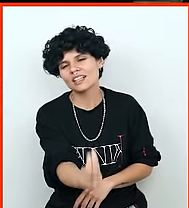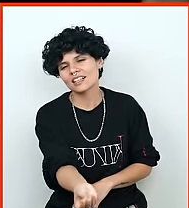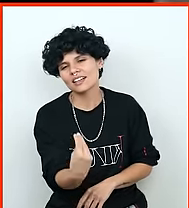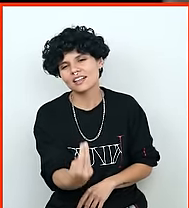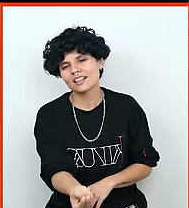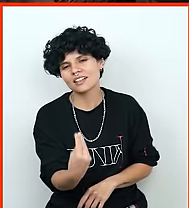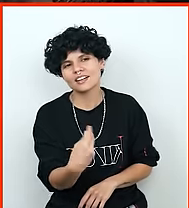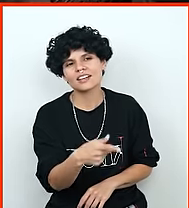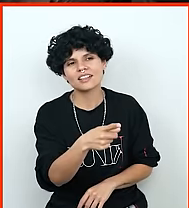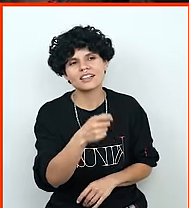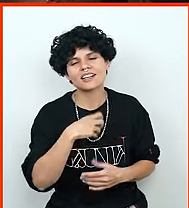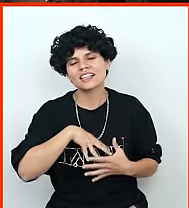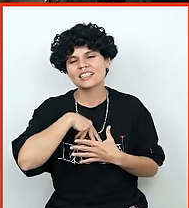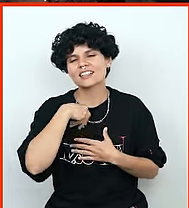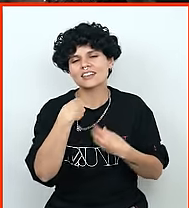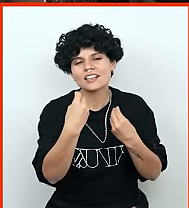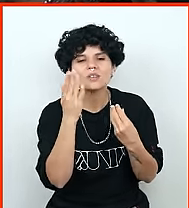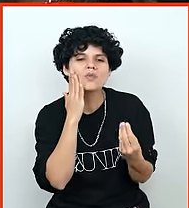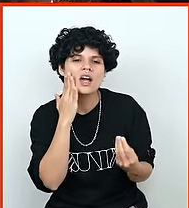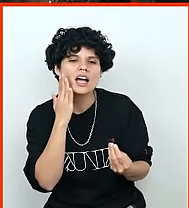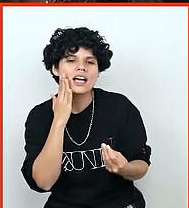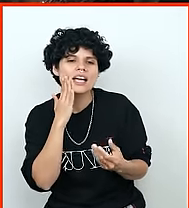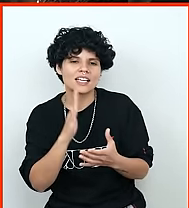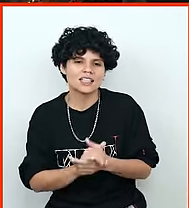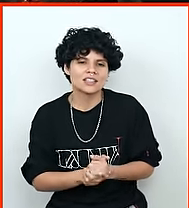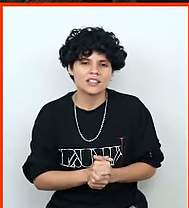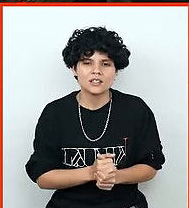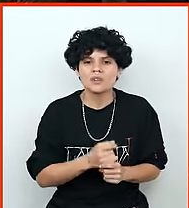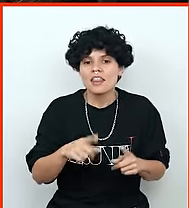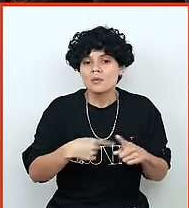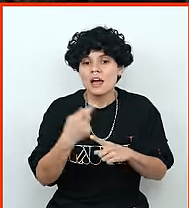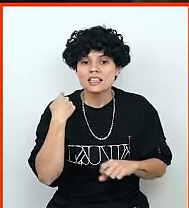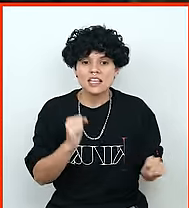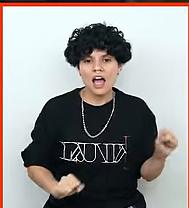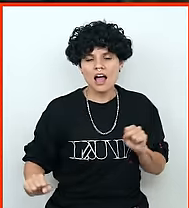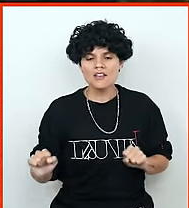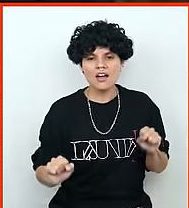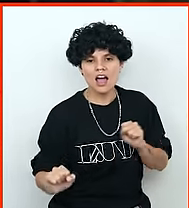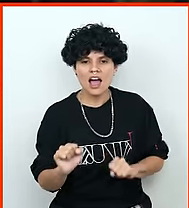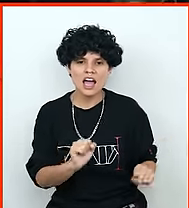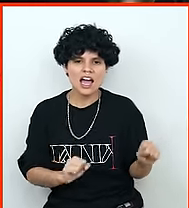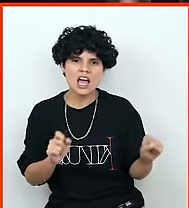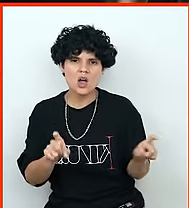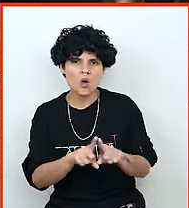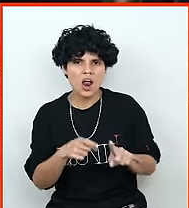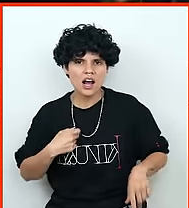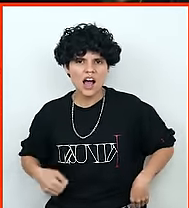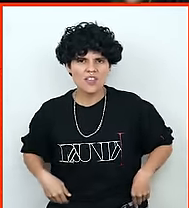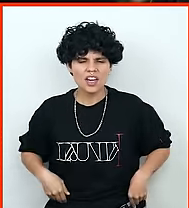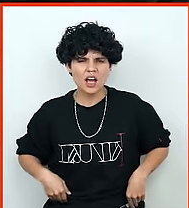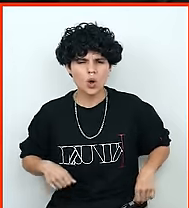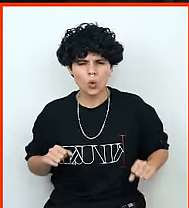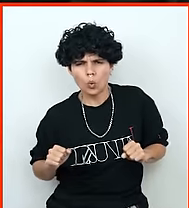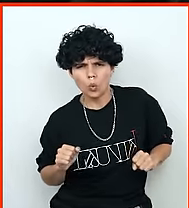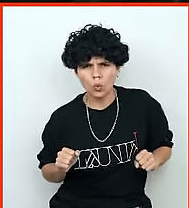bueno este weón, ¿eh? El bueno del alma. No, es que realmente no es la salsa. Su cadera te perturba, hombre.